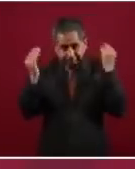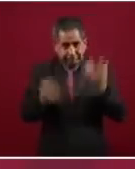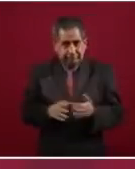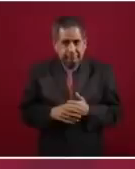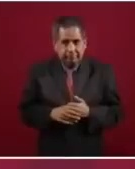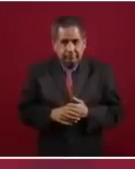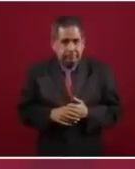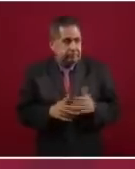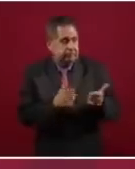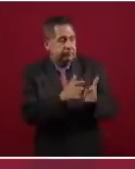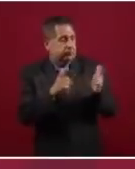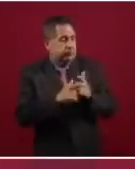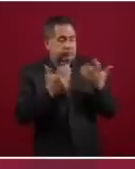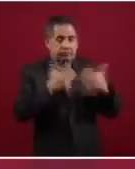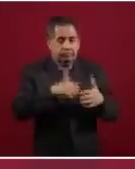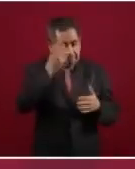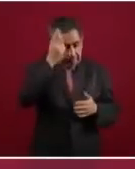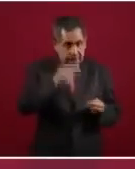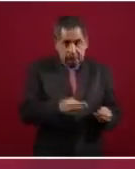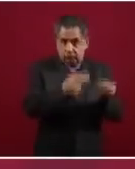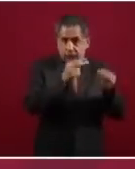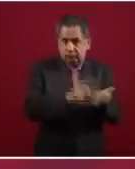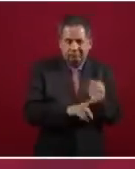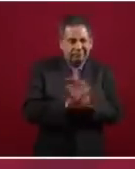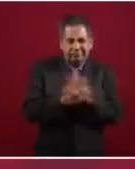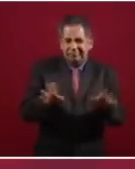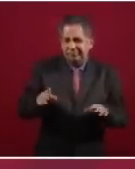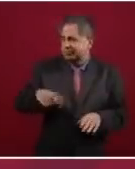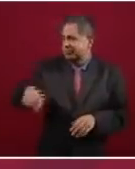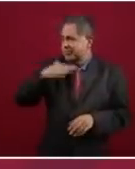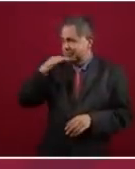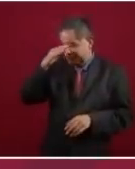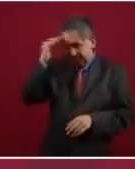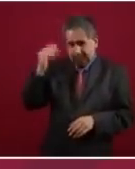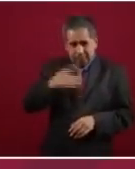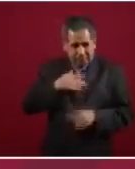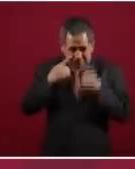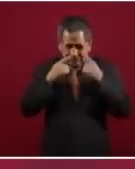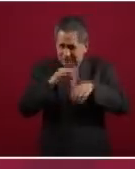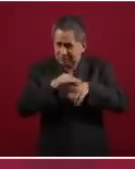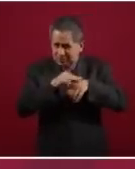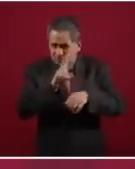El sector empresarial está harto de la corrupción. Me consta eso.